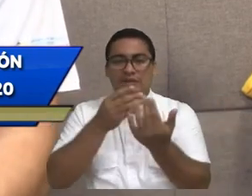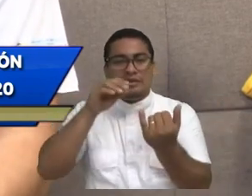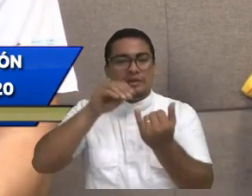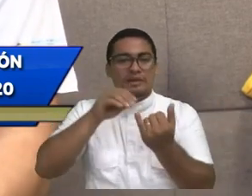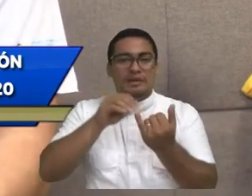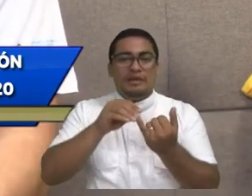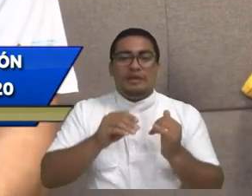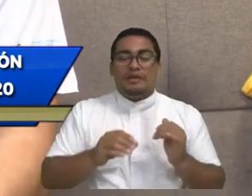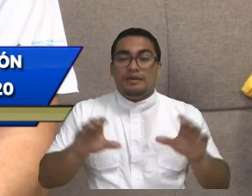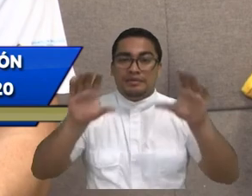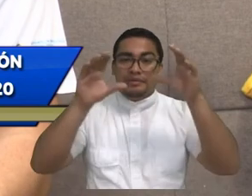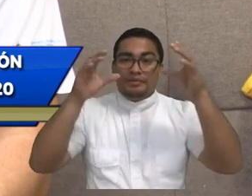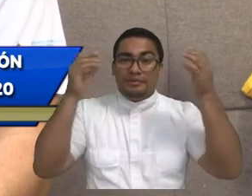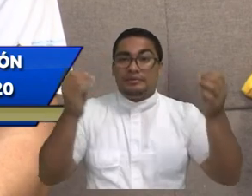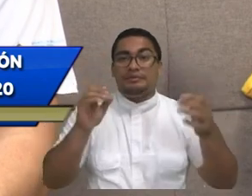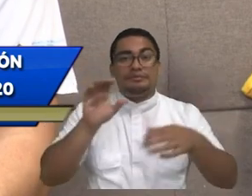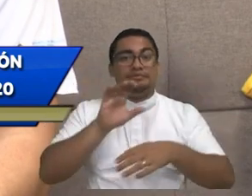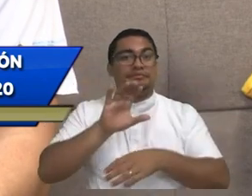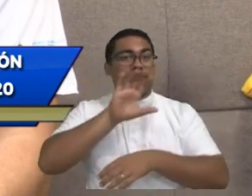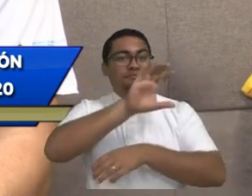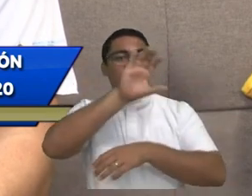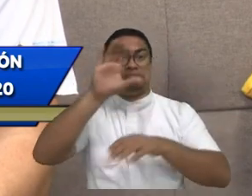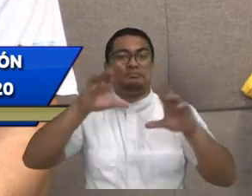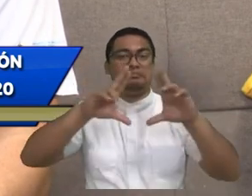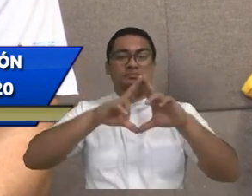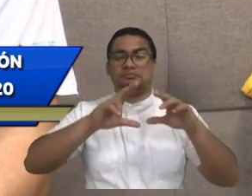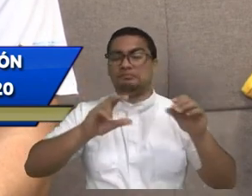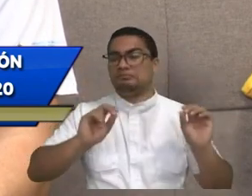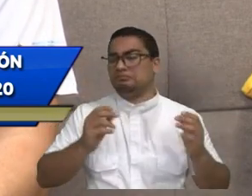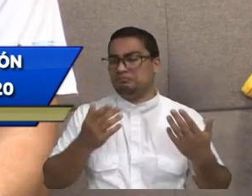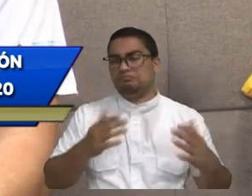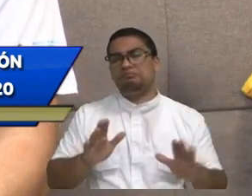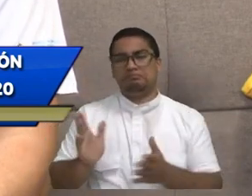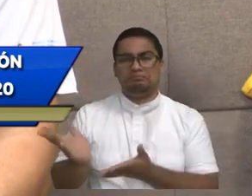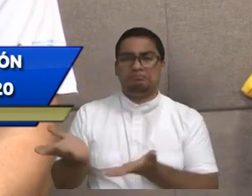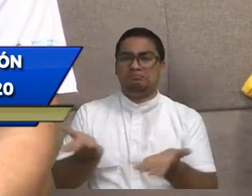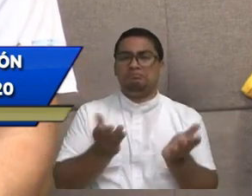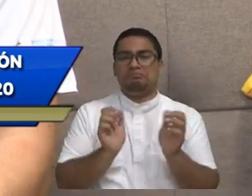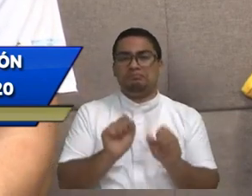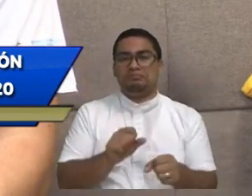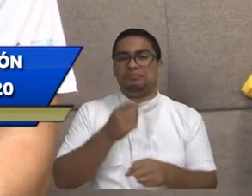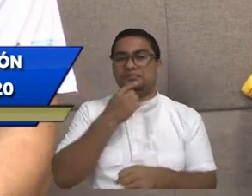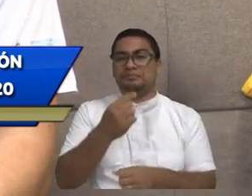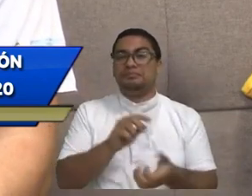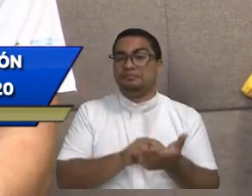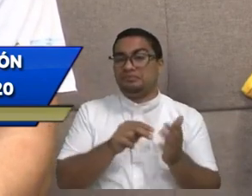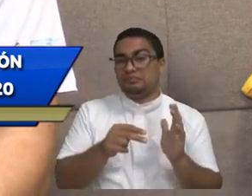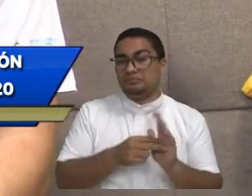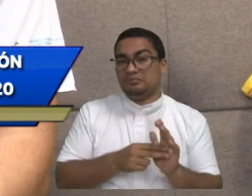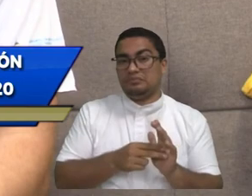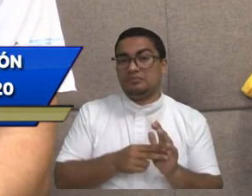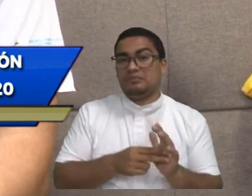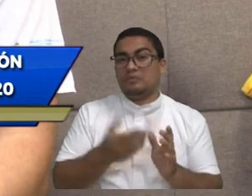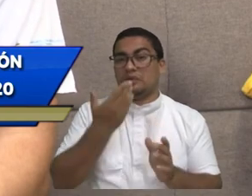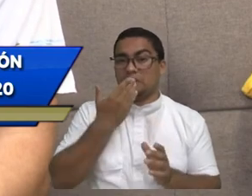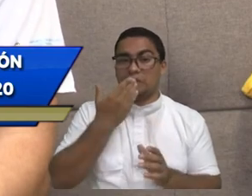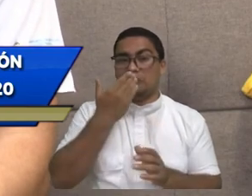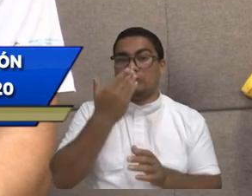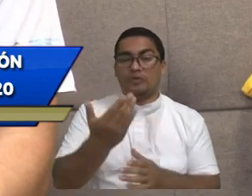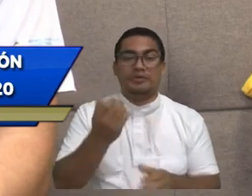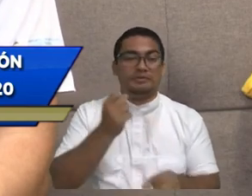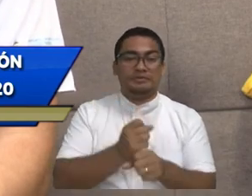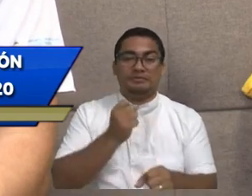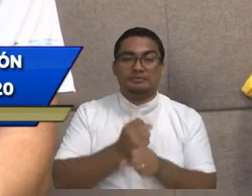disponible en cualquier lugar del país y a eso nos referimos cuando hablamos de transformación y fortalecimiento de las capacidades socio